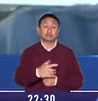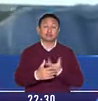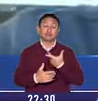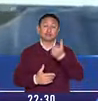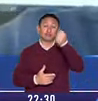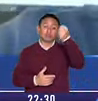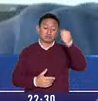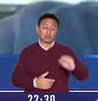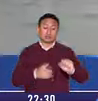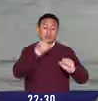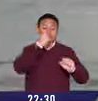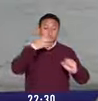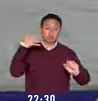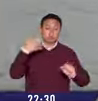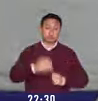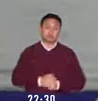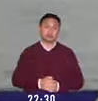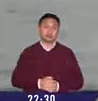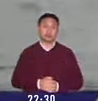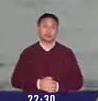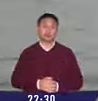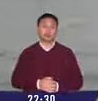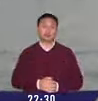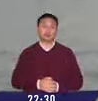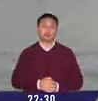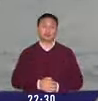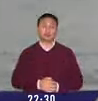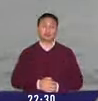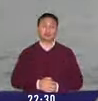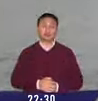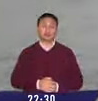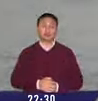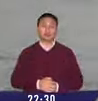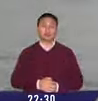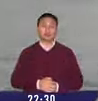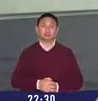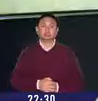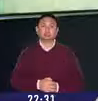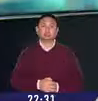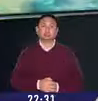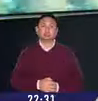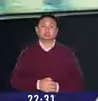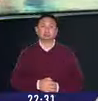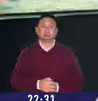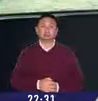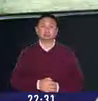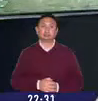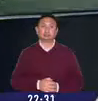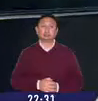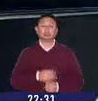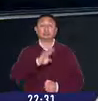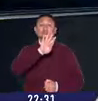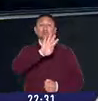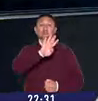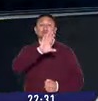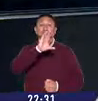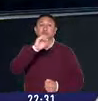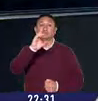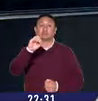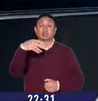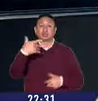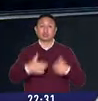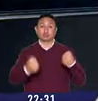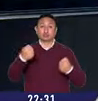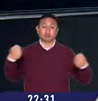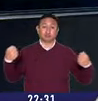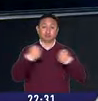en la Amazonía. Informó José Morales. Casi 400 siniestros de